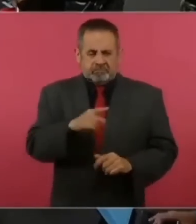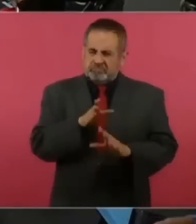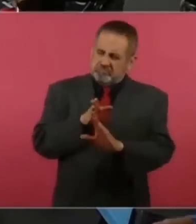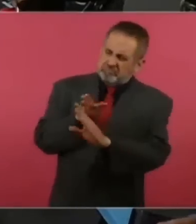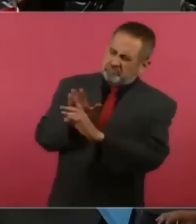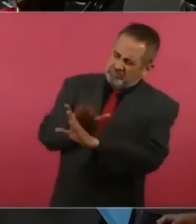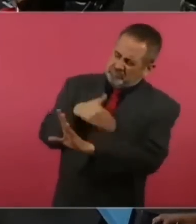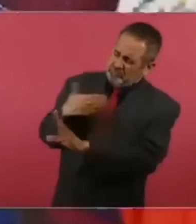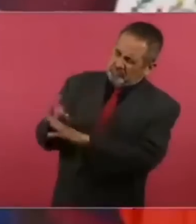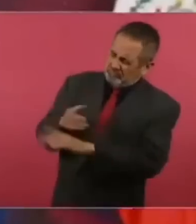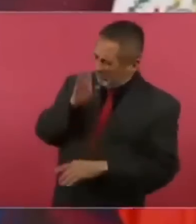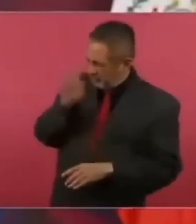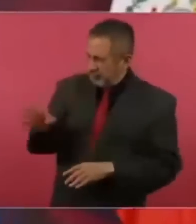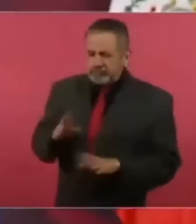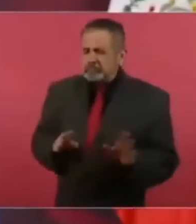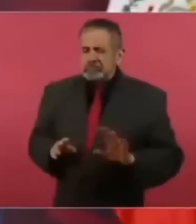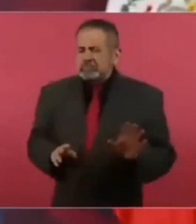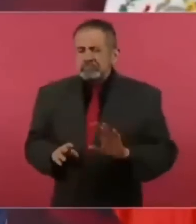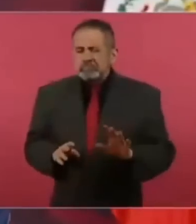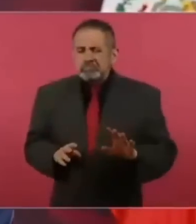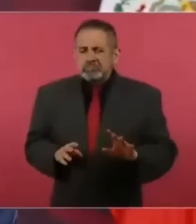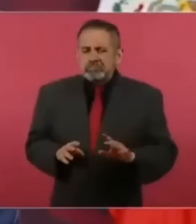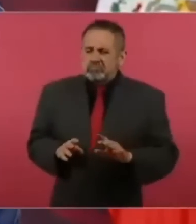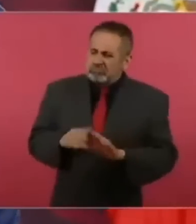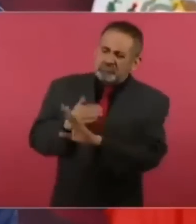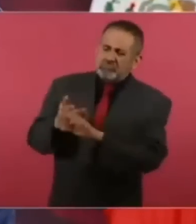directa, ¿no? Tan reaccionaria.